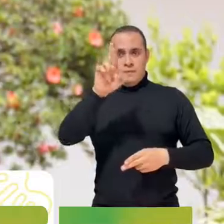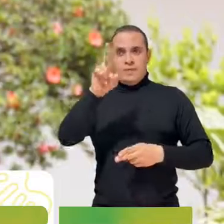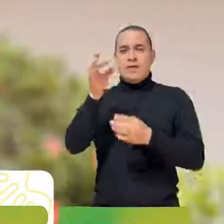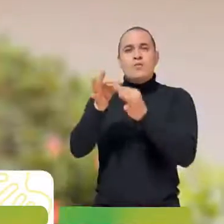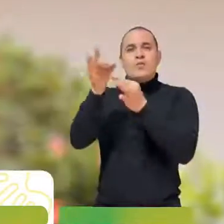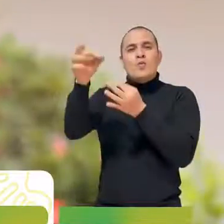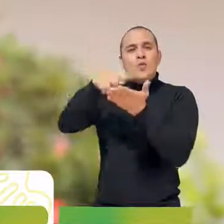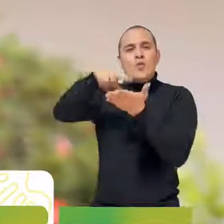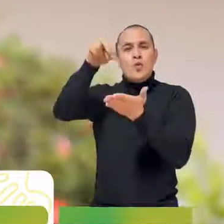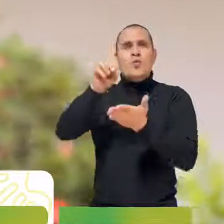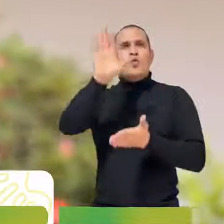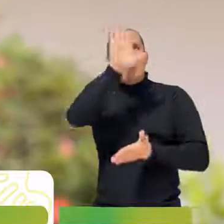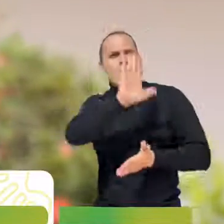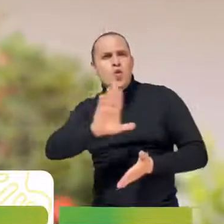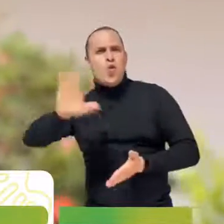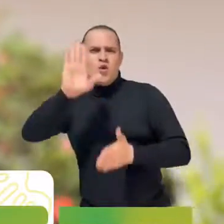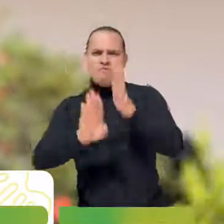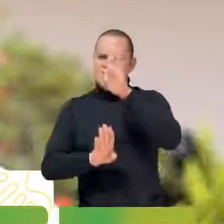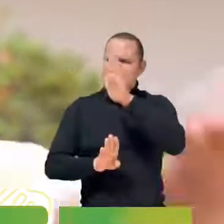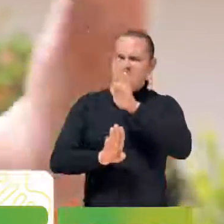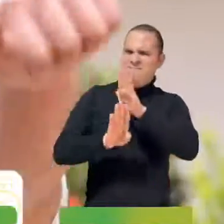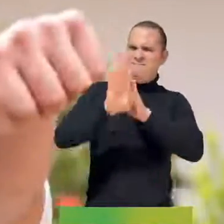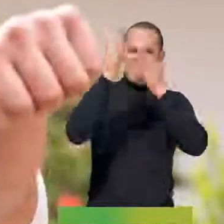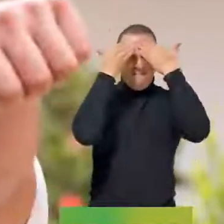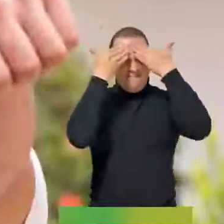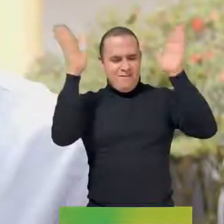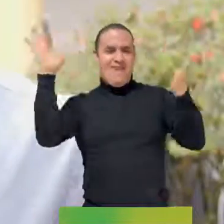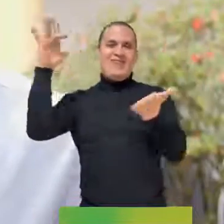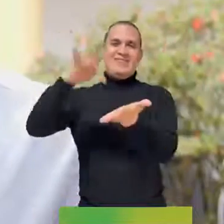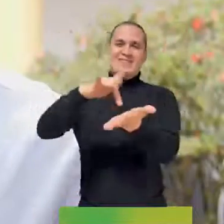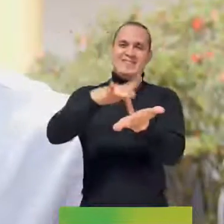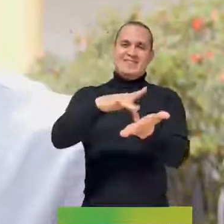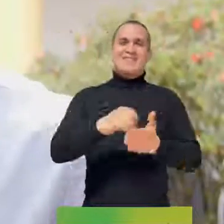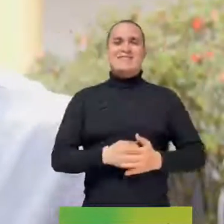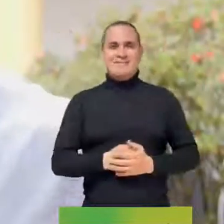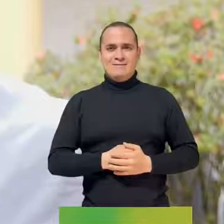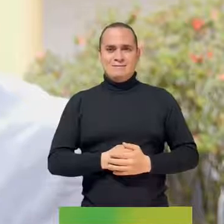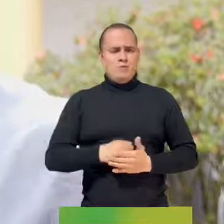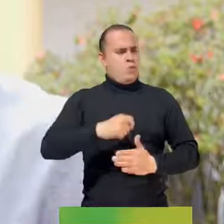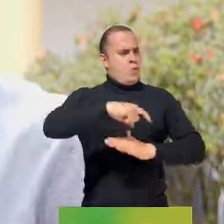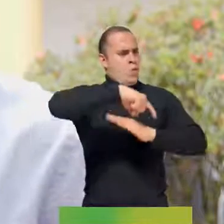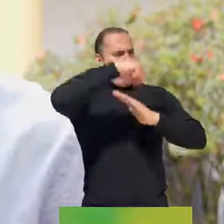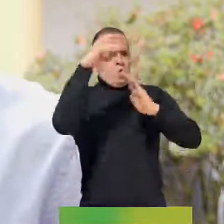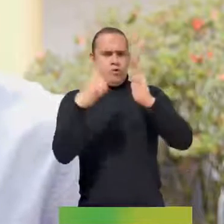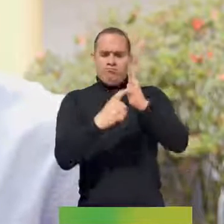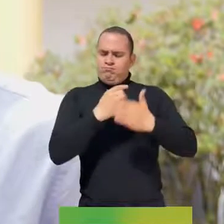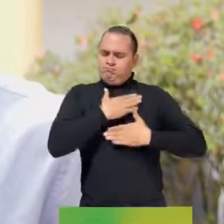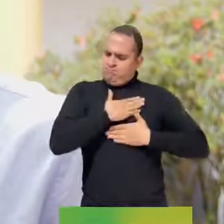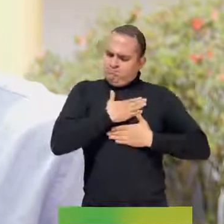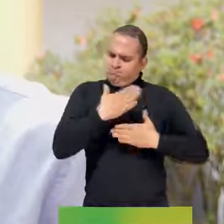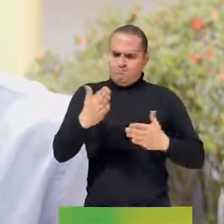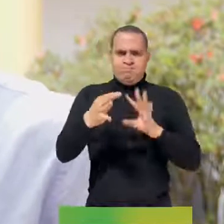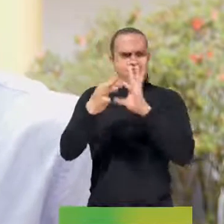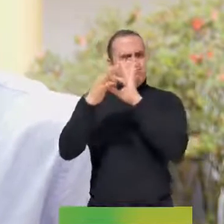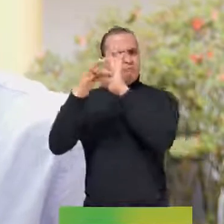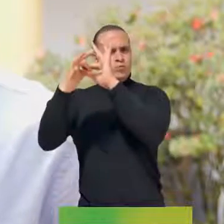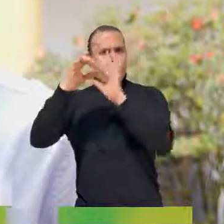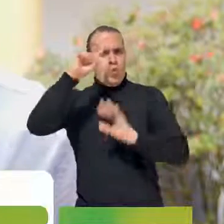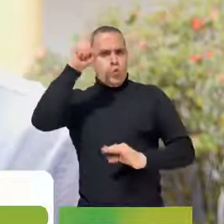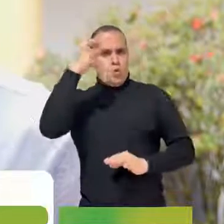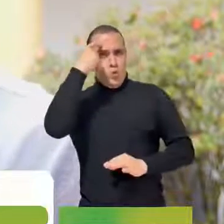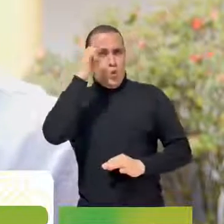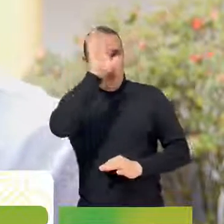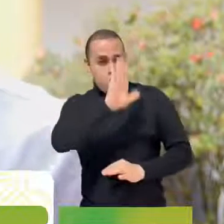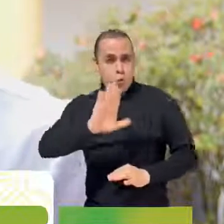nuestro territorio avanzamos con democracia y participación. Estamos en total disposición para trabajar de la mano con el gobierno departamental.